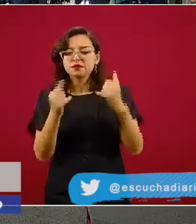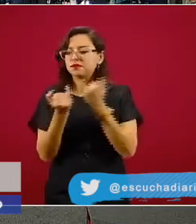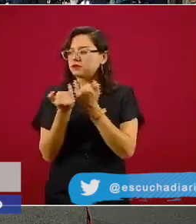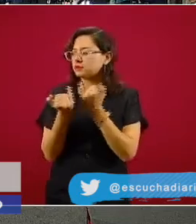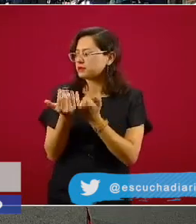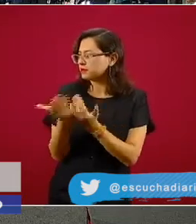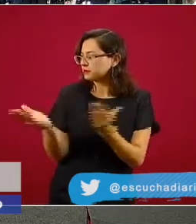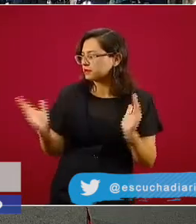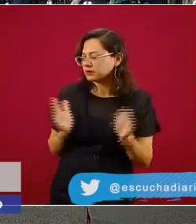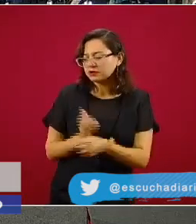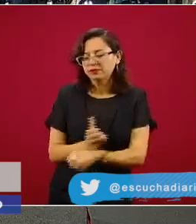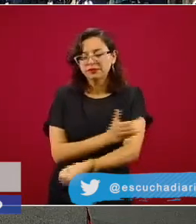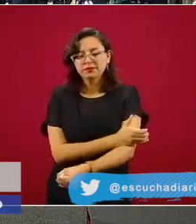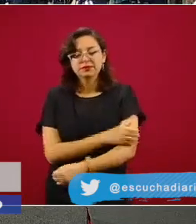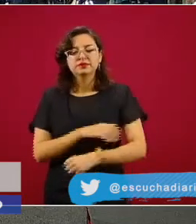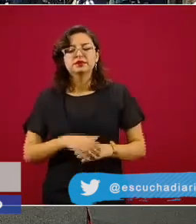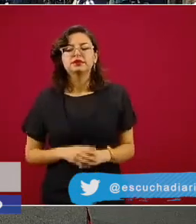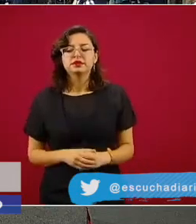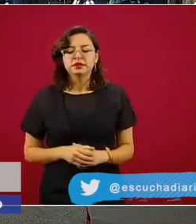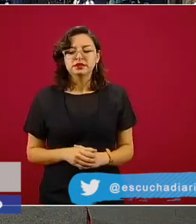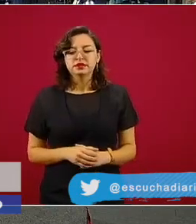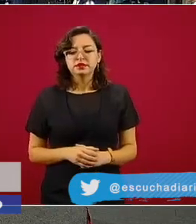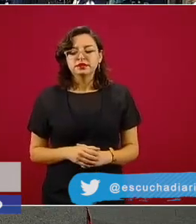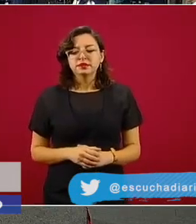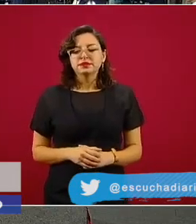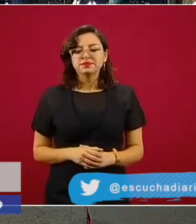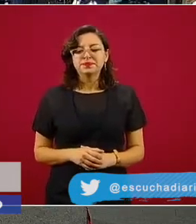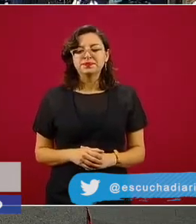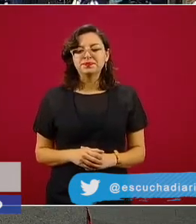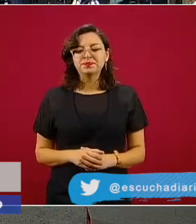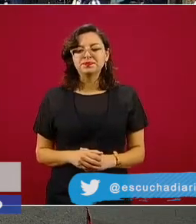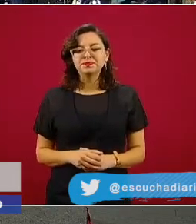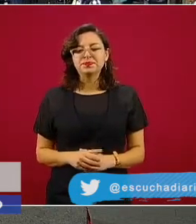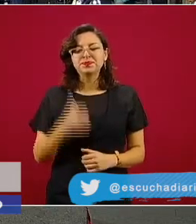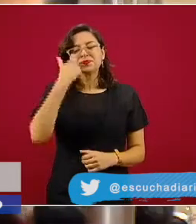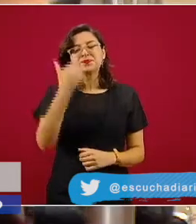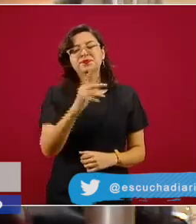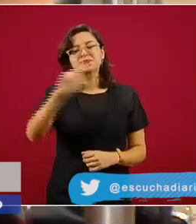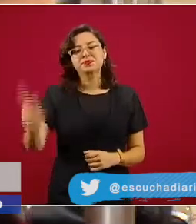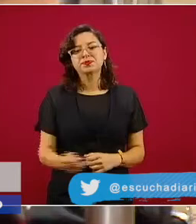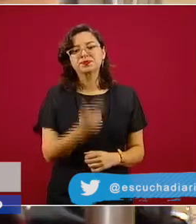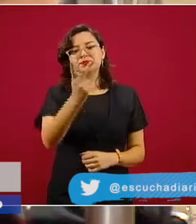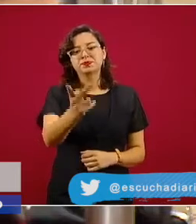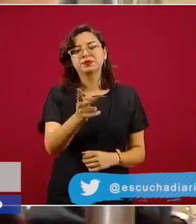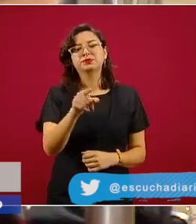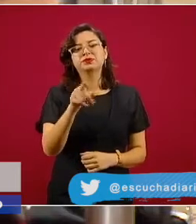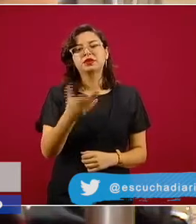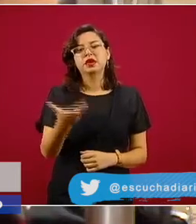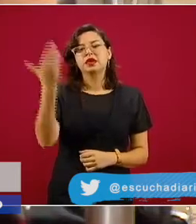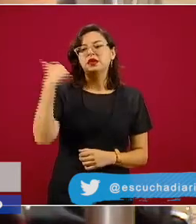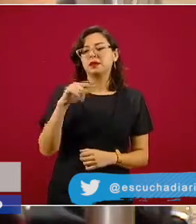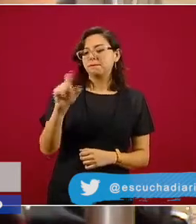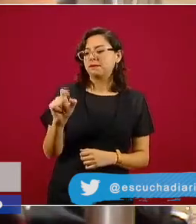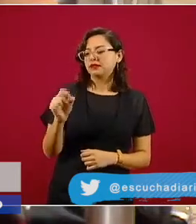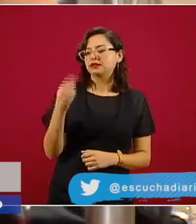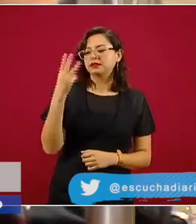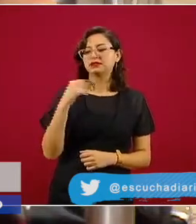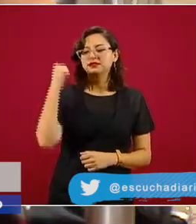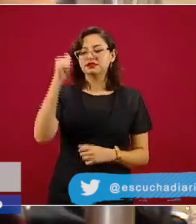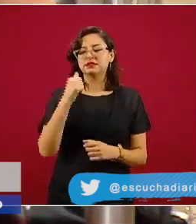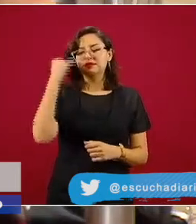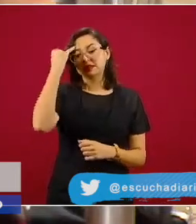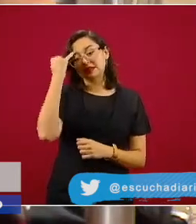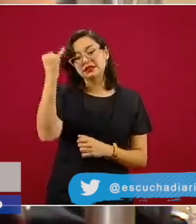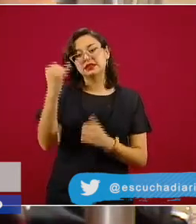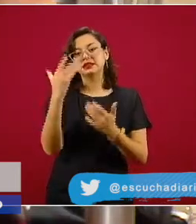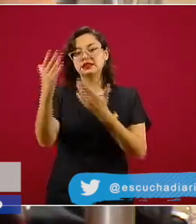en el autoritarismo, pero sí ejercerá su derecho a réplica ante noticias falsas y calumnias de los voceros del conservadurismo. Tiene